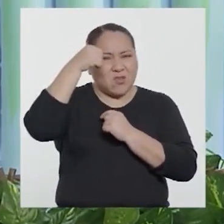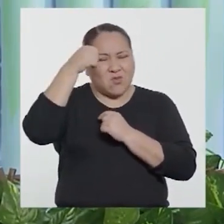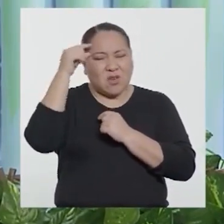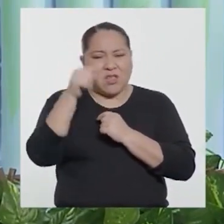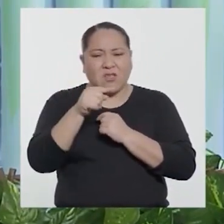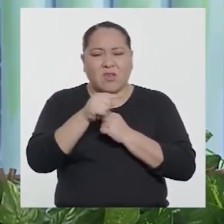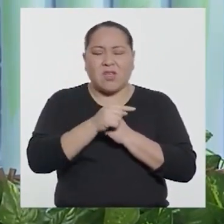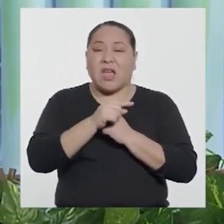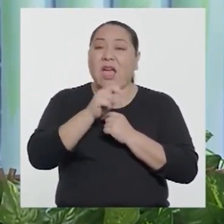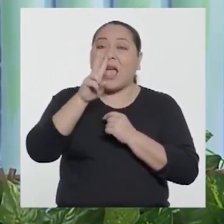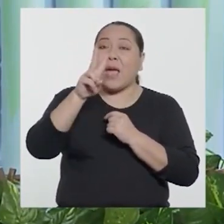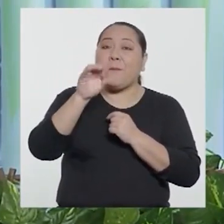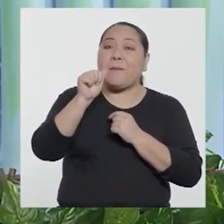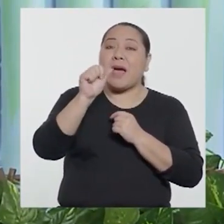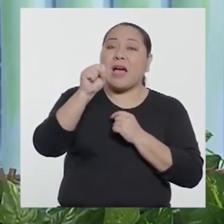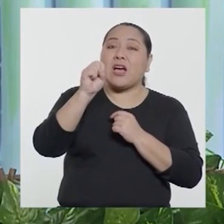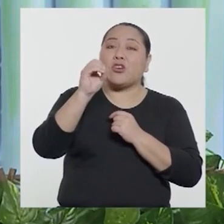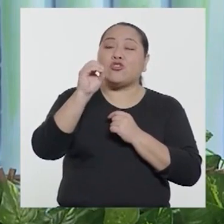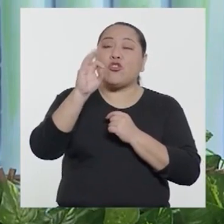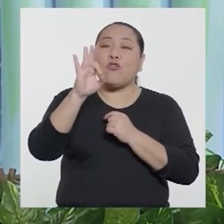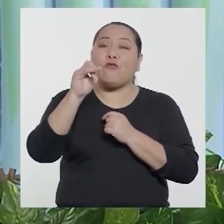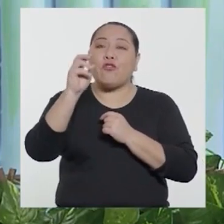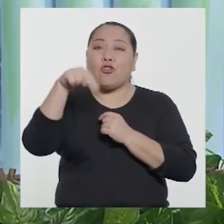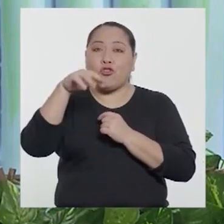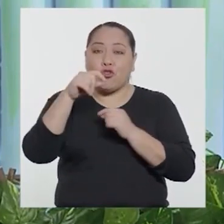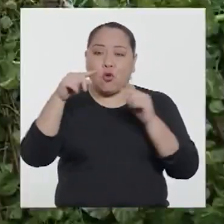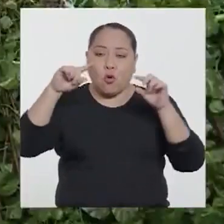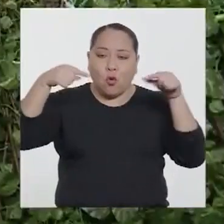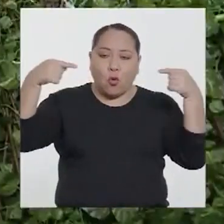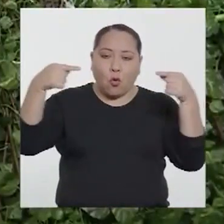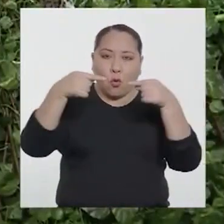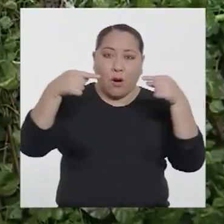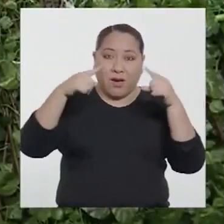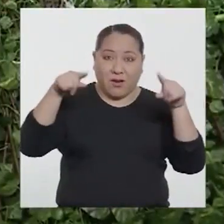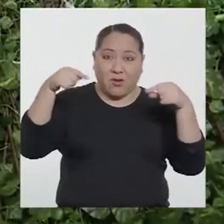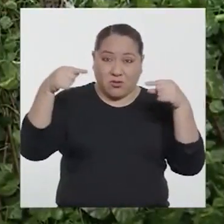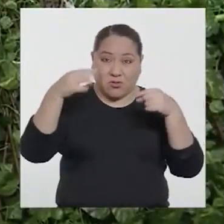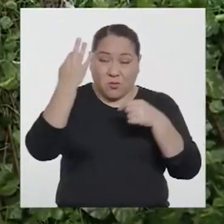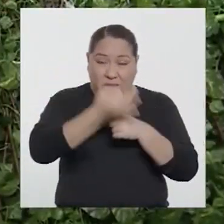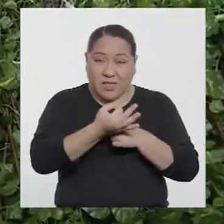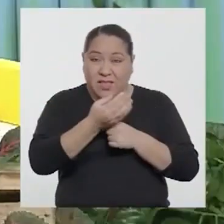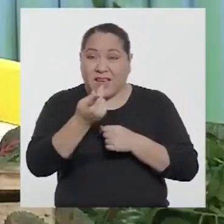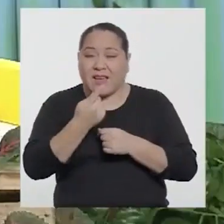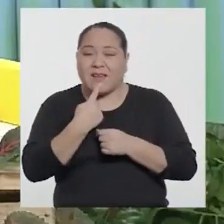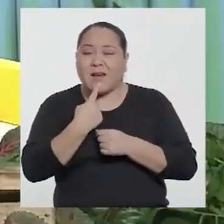Recuerdo que en el vasófono sí tenía agujeros, ¿verdad?